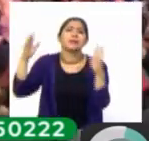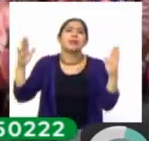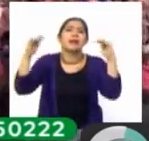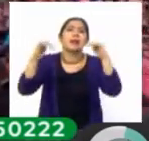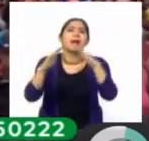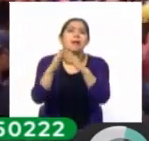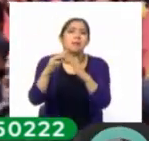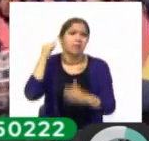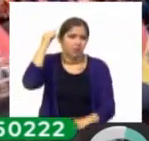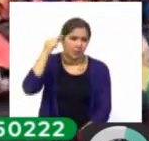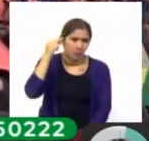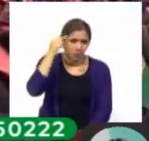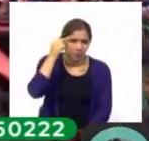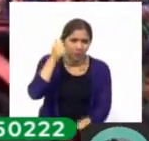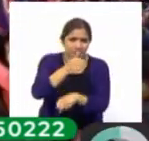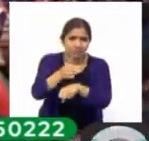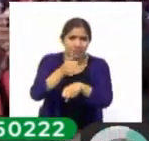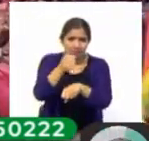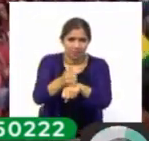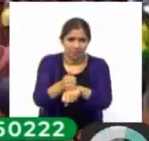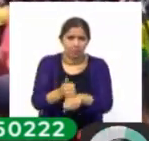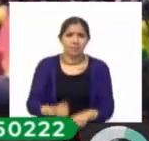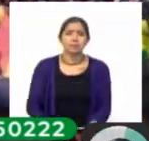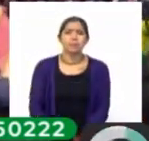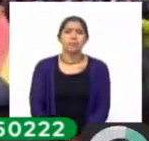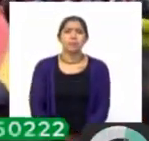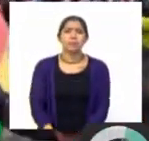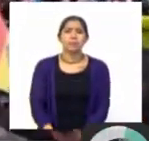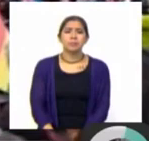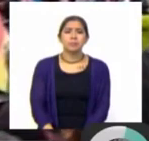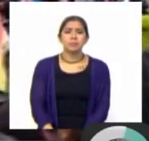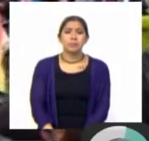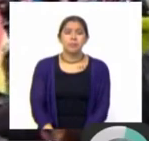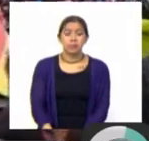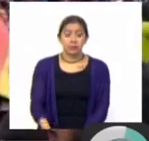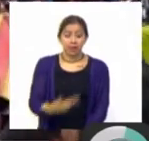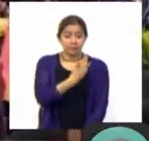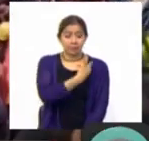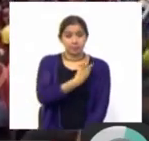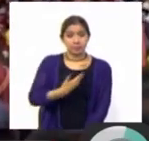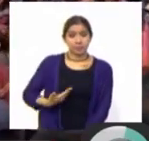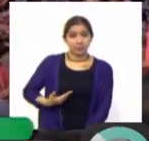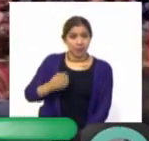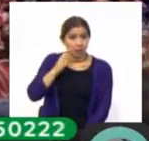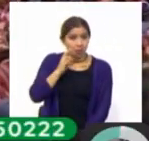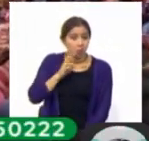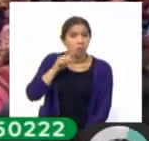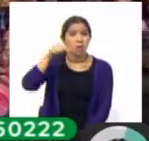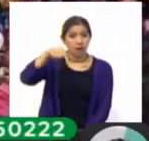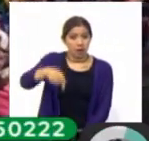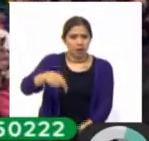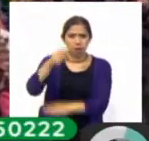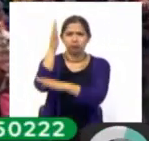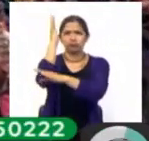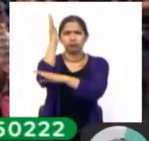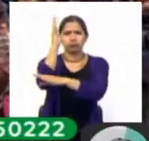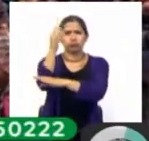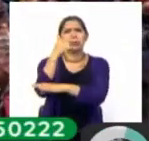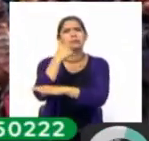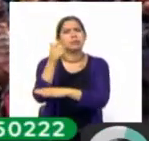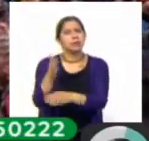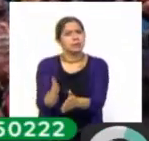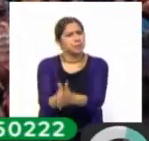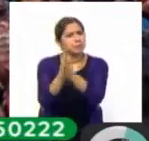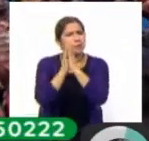golpe es para dañar económicamente. El presidente Evo Morales pidió la unidad porque es el único camino